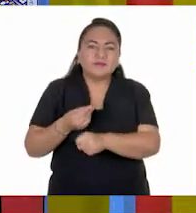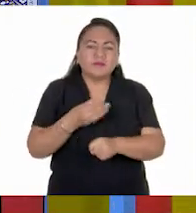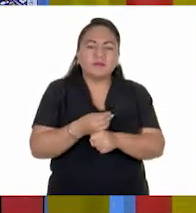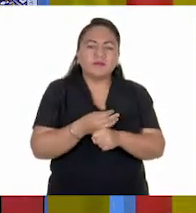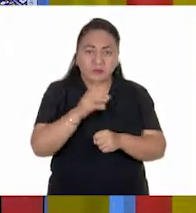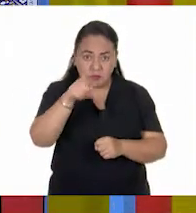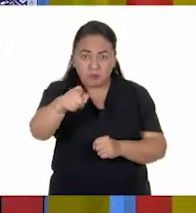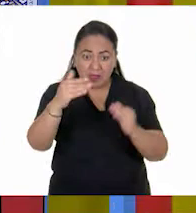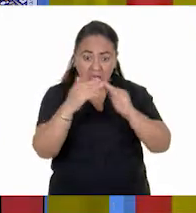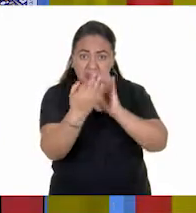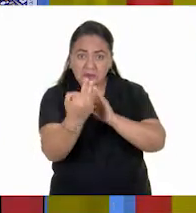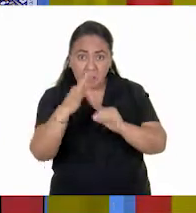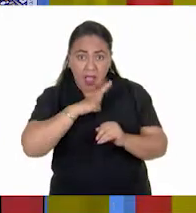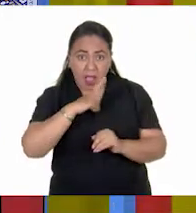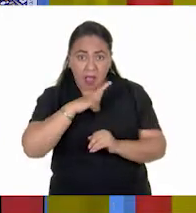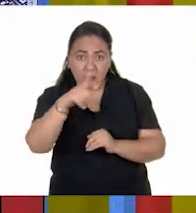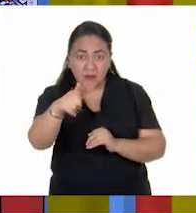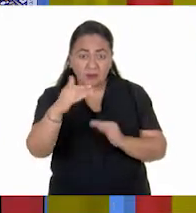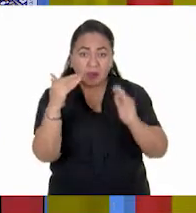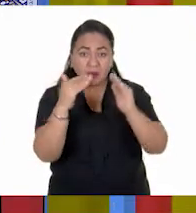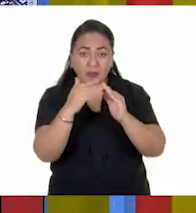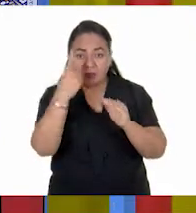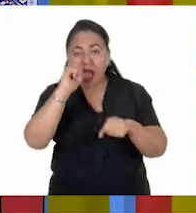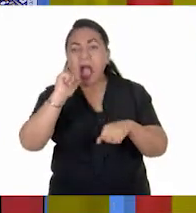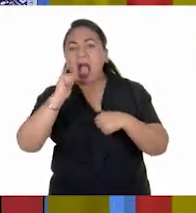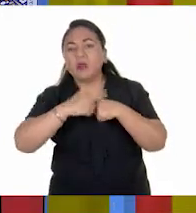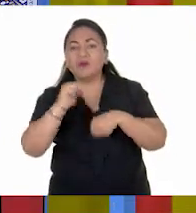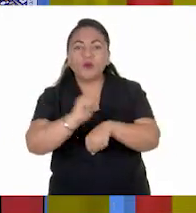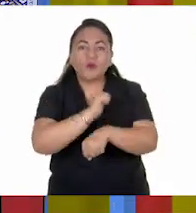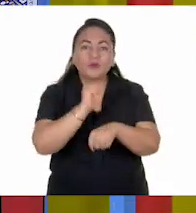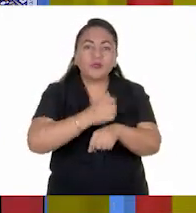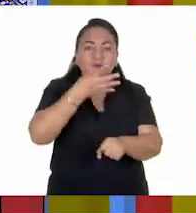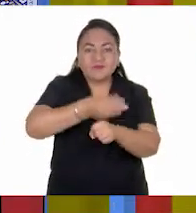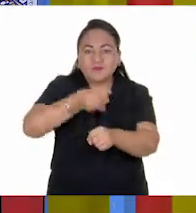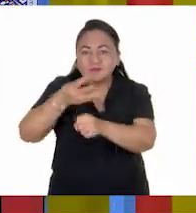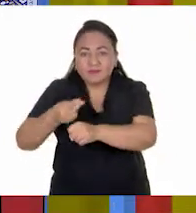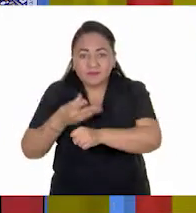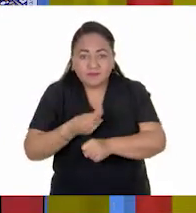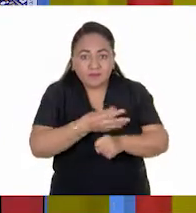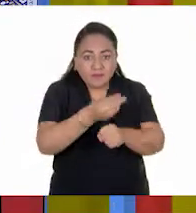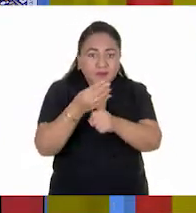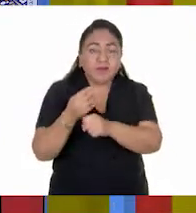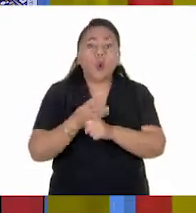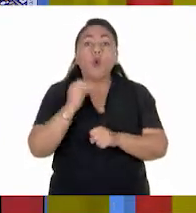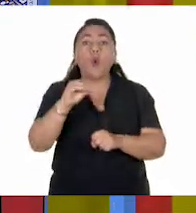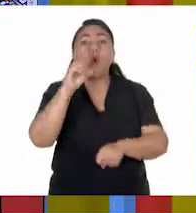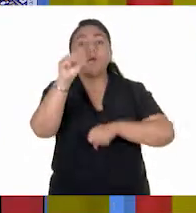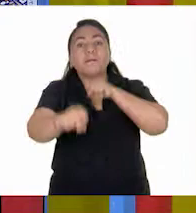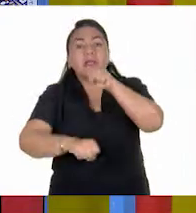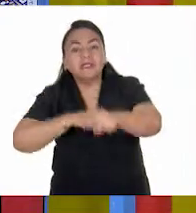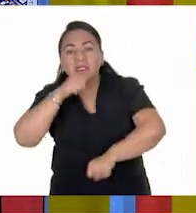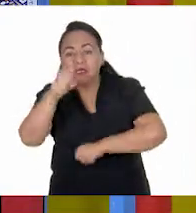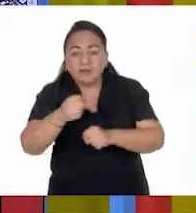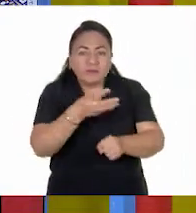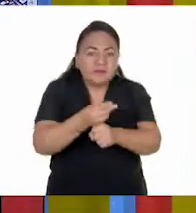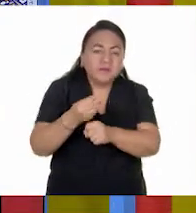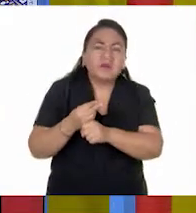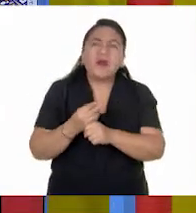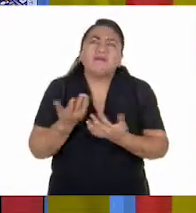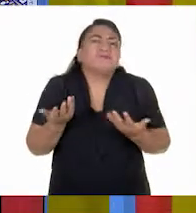taller mecánico? ¿Un lugar donde arreglen autos? O bicicletas, o